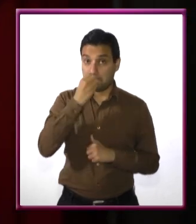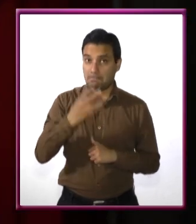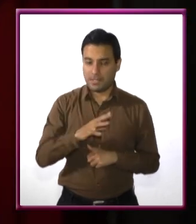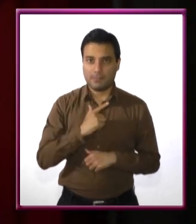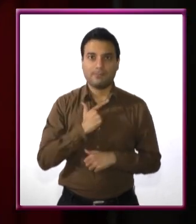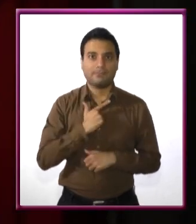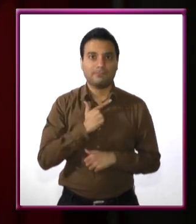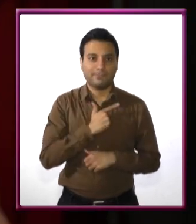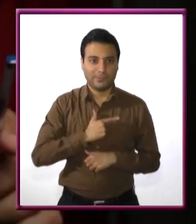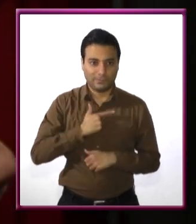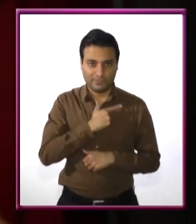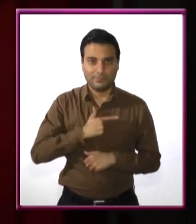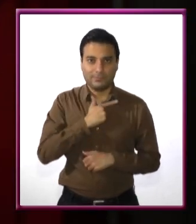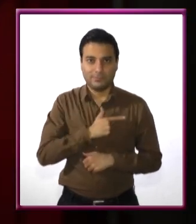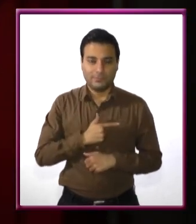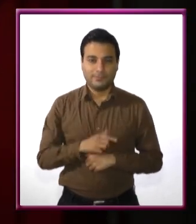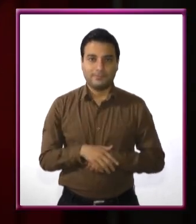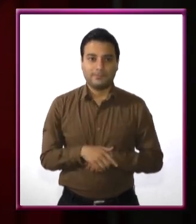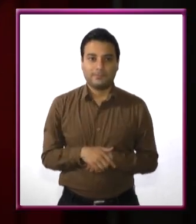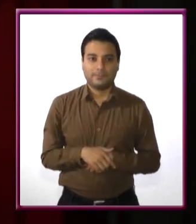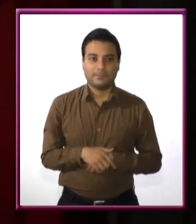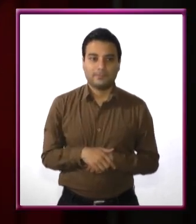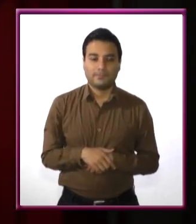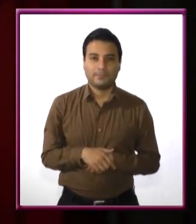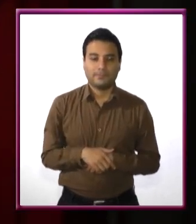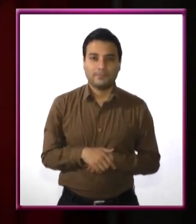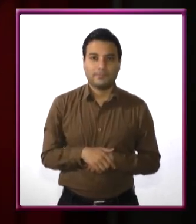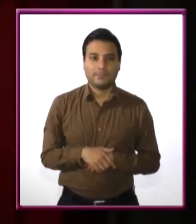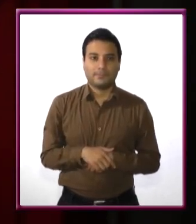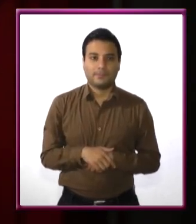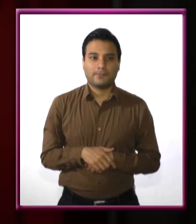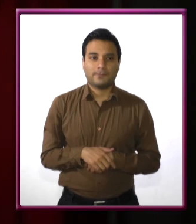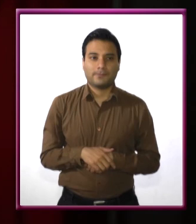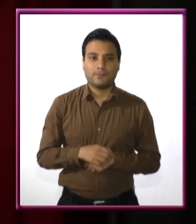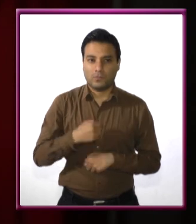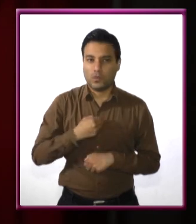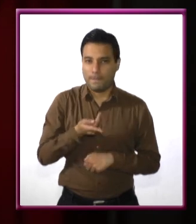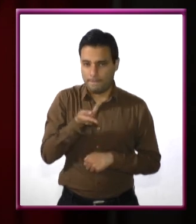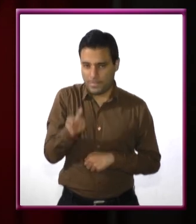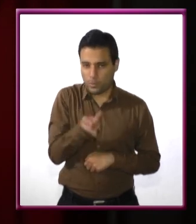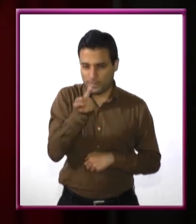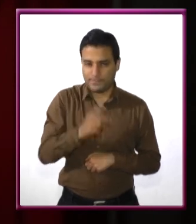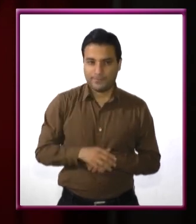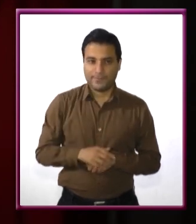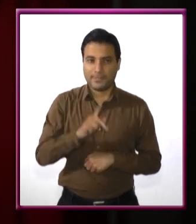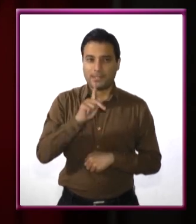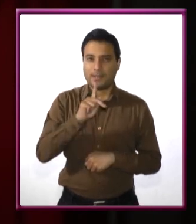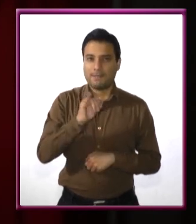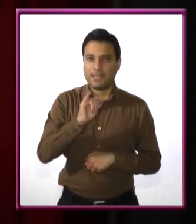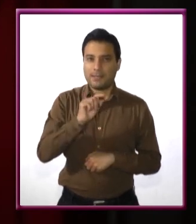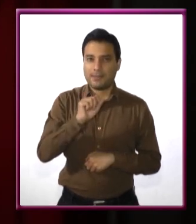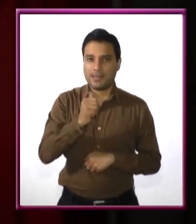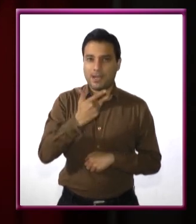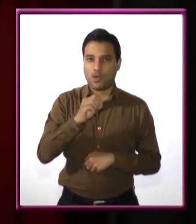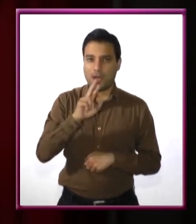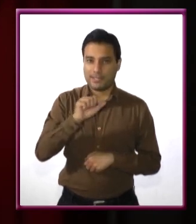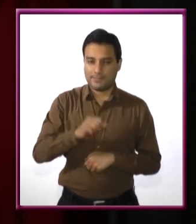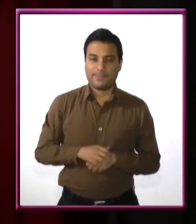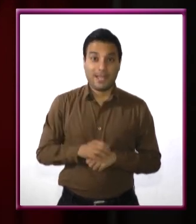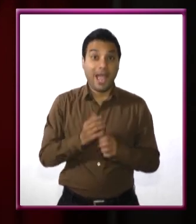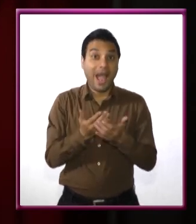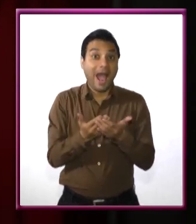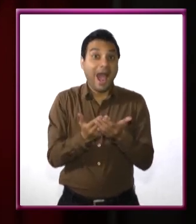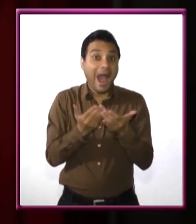Padrísimo. Y me gusta mucho cómo lo describes. Ahorita te pregunté acerca de Pitágoras. Te voy a hacer la